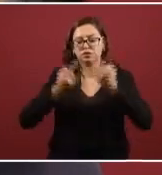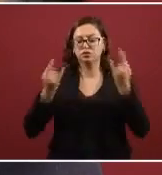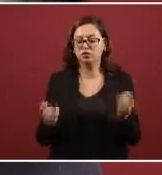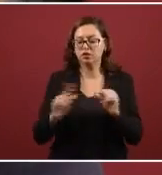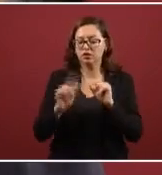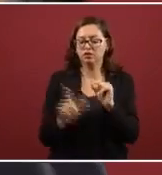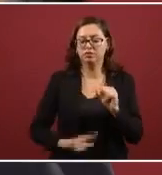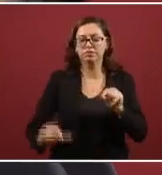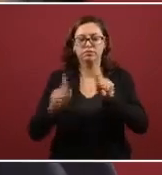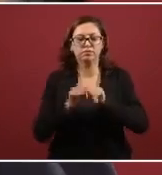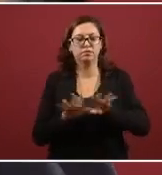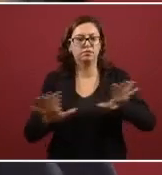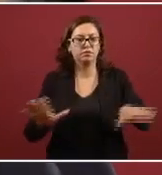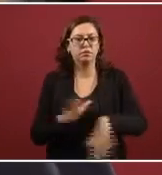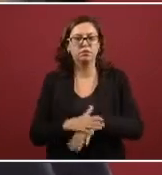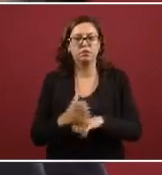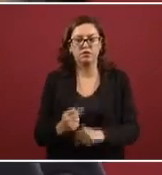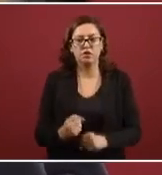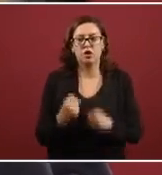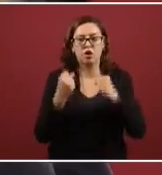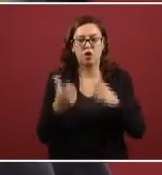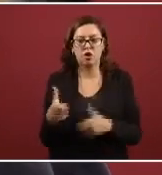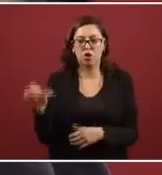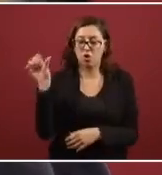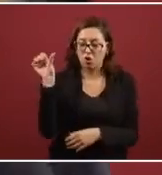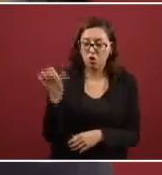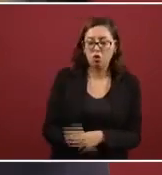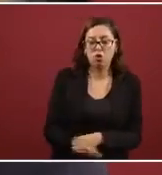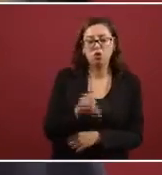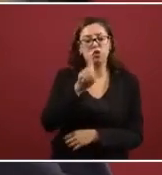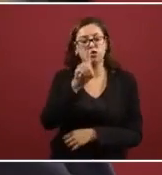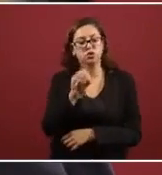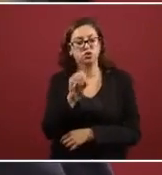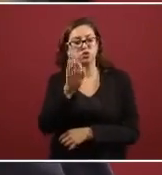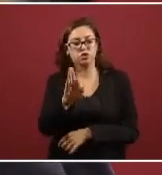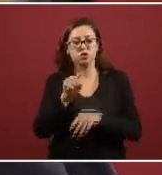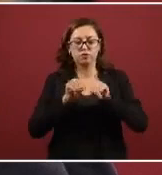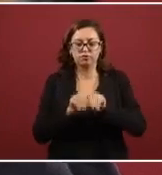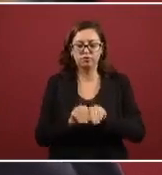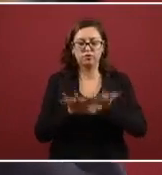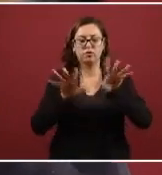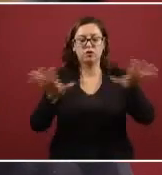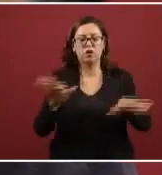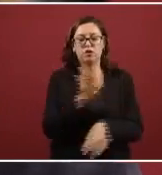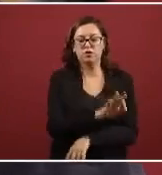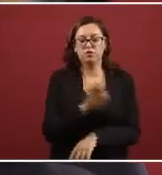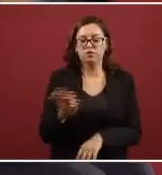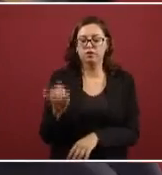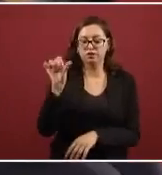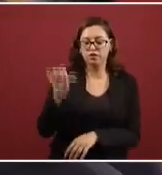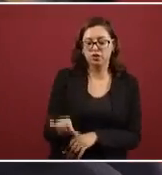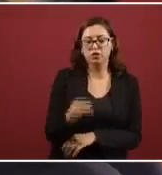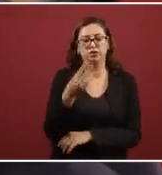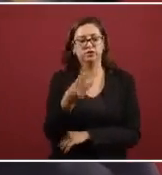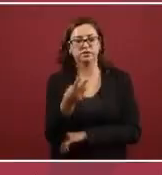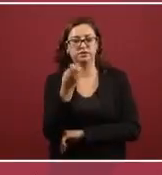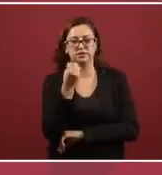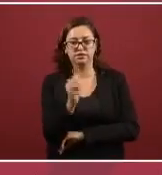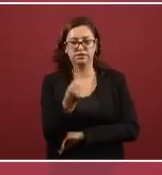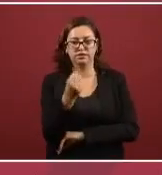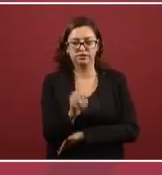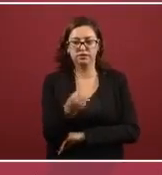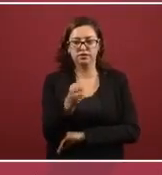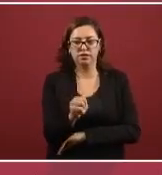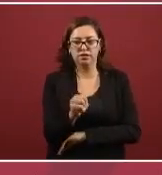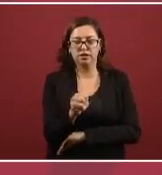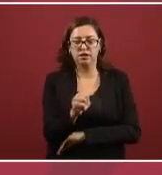día de hoy, precisamente, en el Diario Oficial de la Federación, en la fecha de hoy, de 3 de septiembre, se